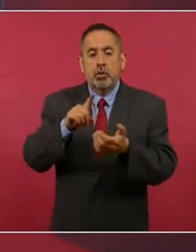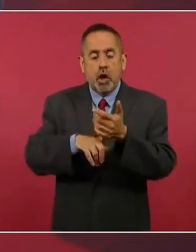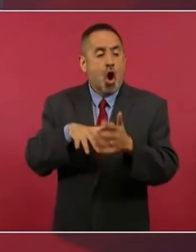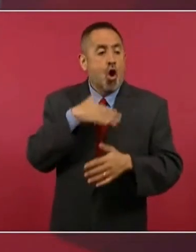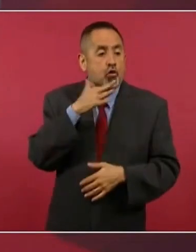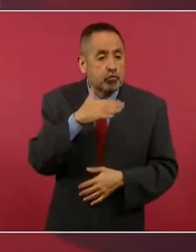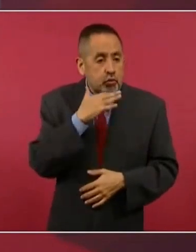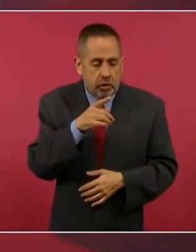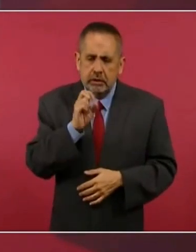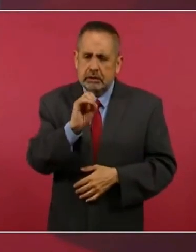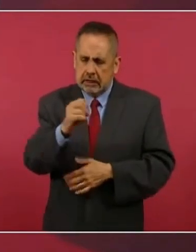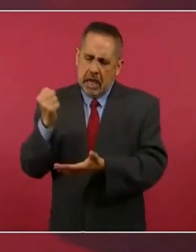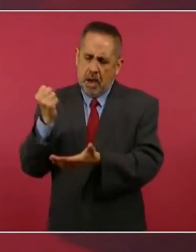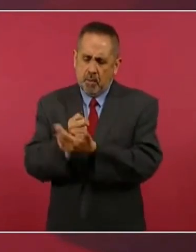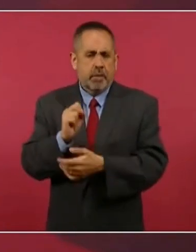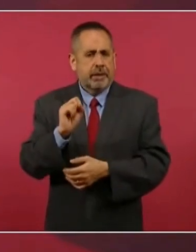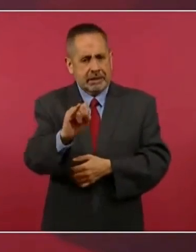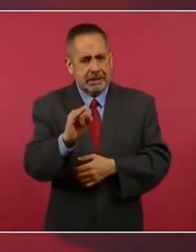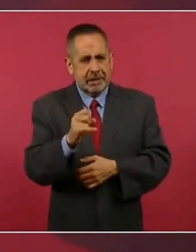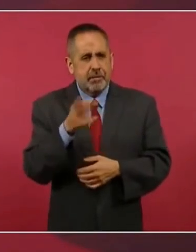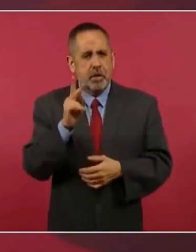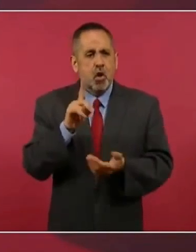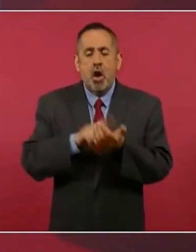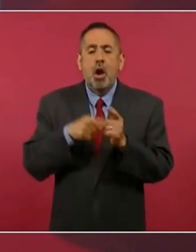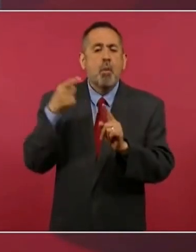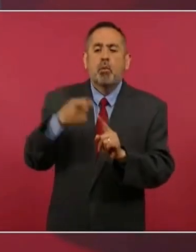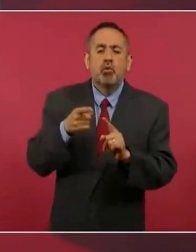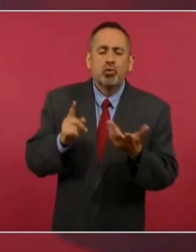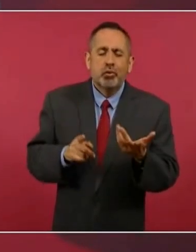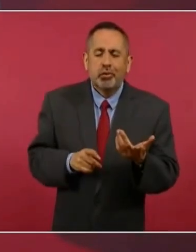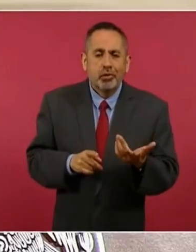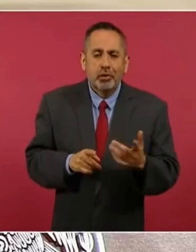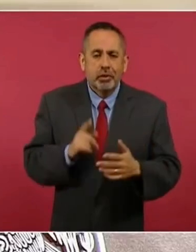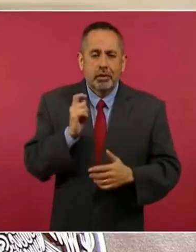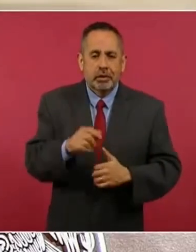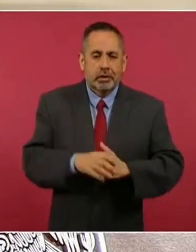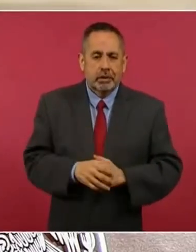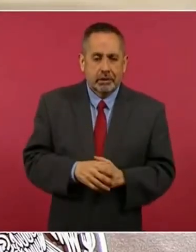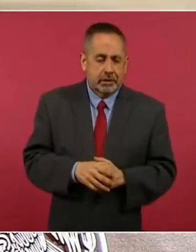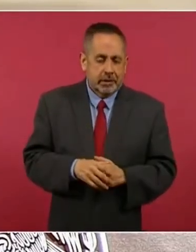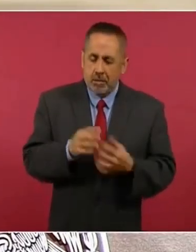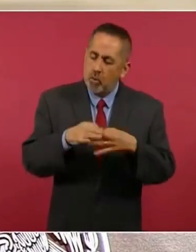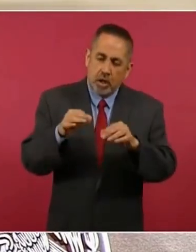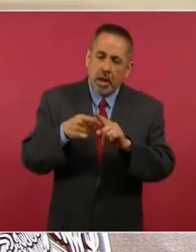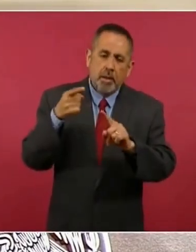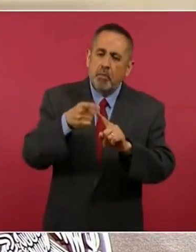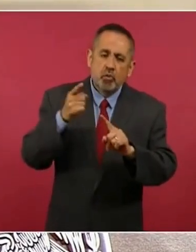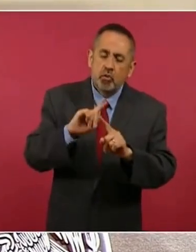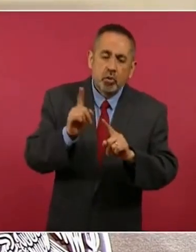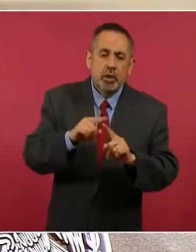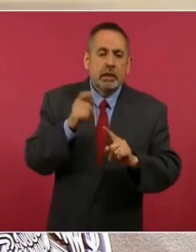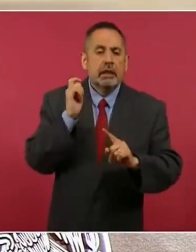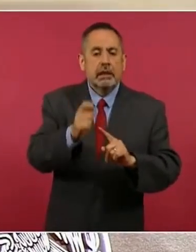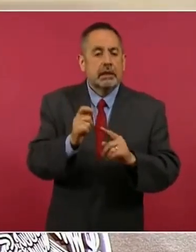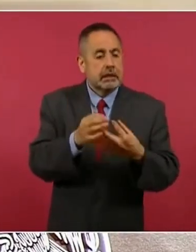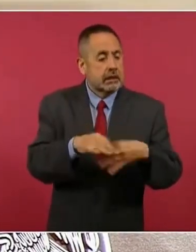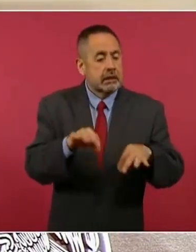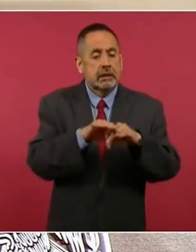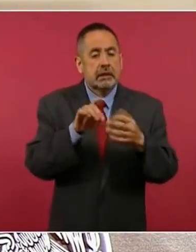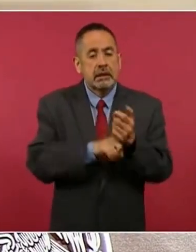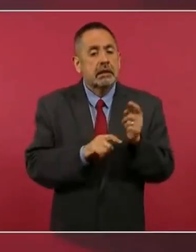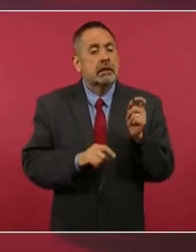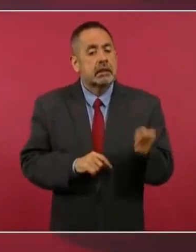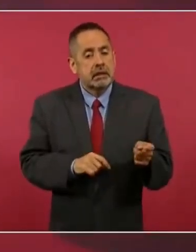aprueba, pero no es eso lo fundamental. Lo fundamental